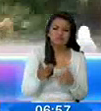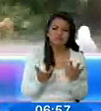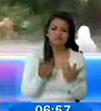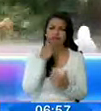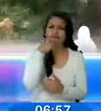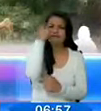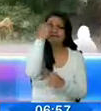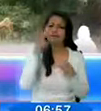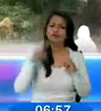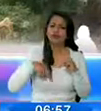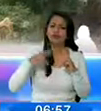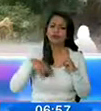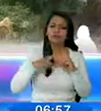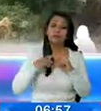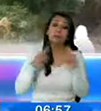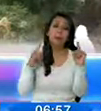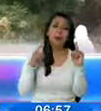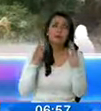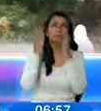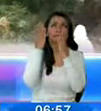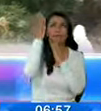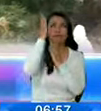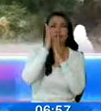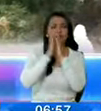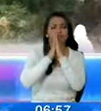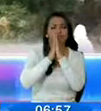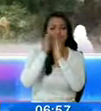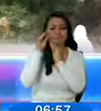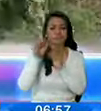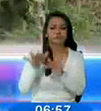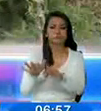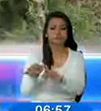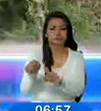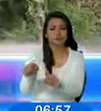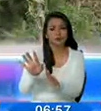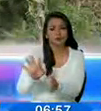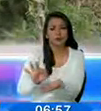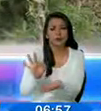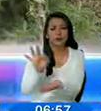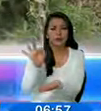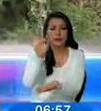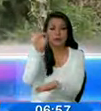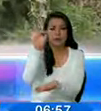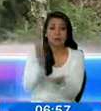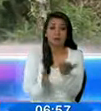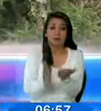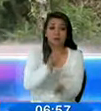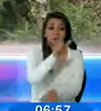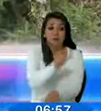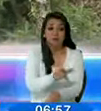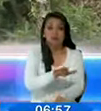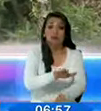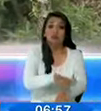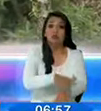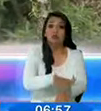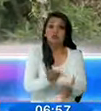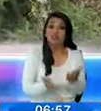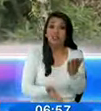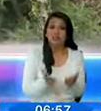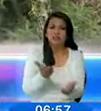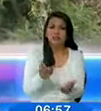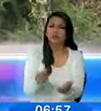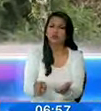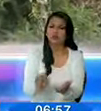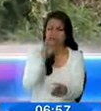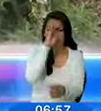familiar, pero elevaron una oración por el alma bendita de la universitaria. Seguramente la mano criminal del responsable terminó con